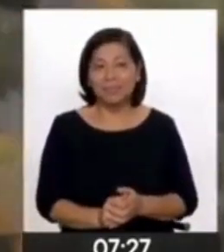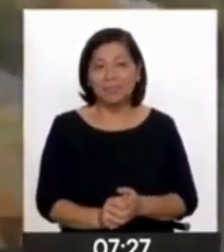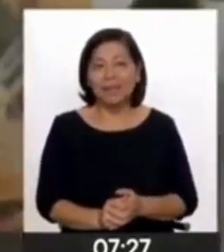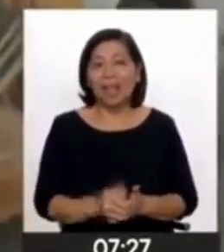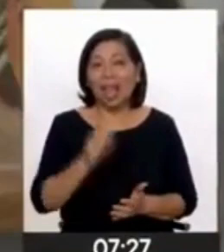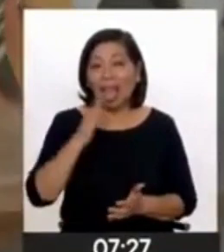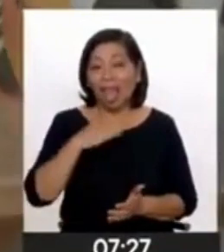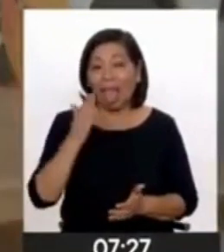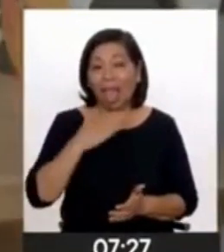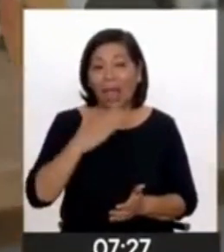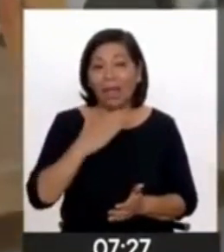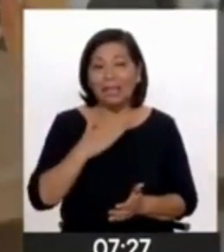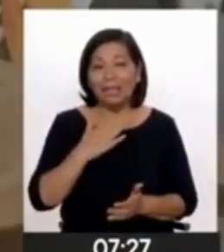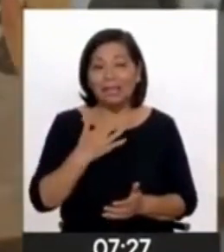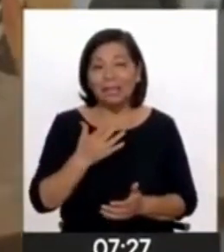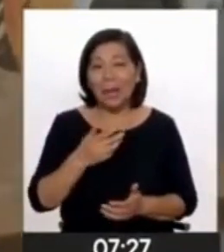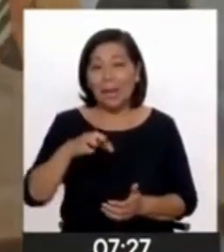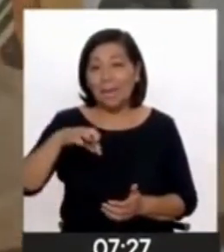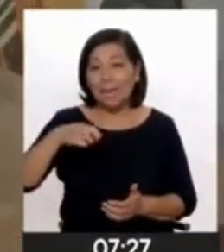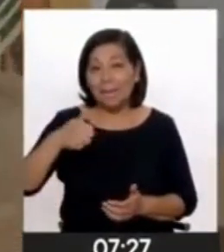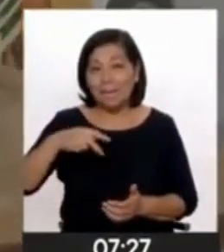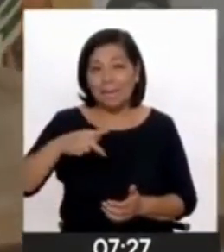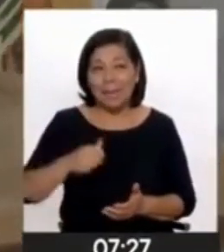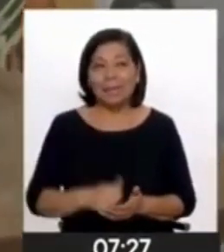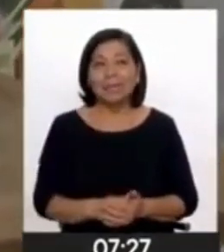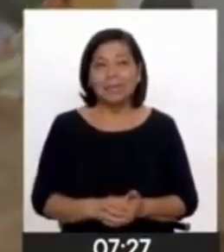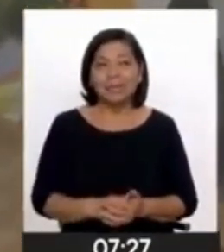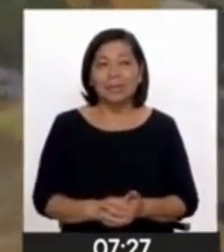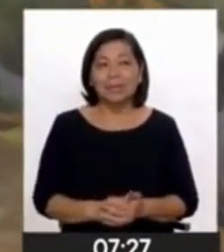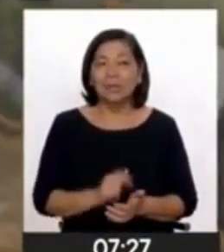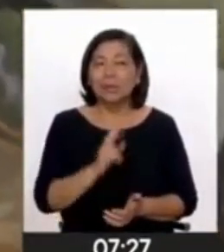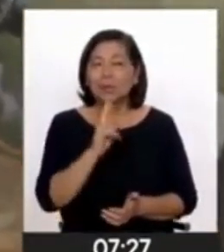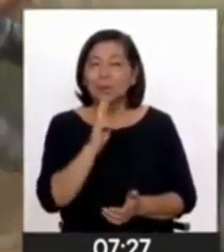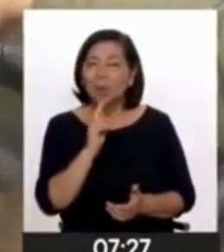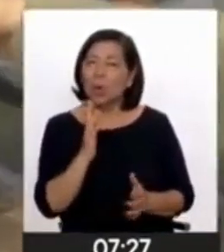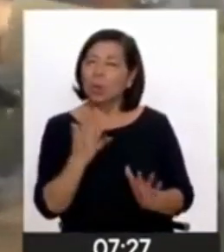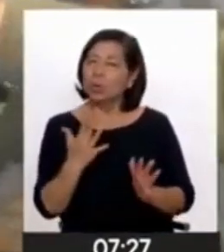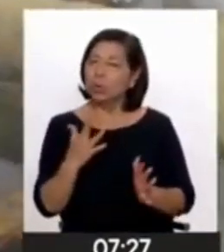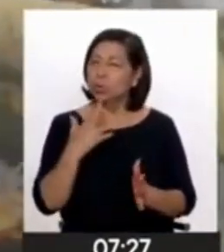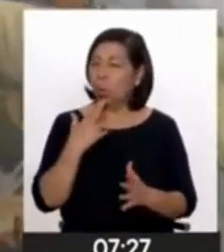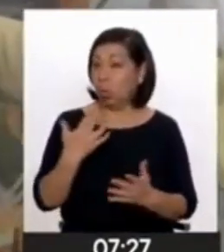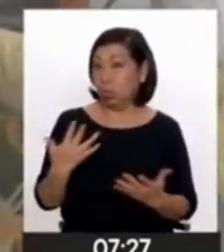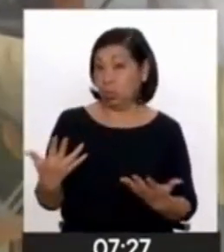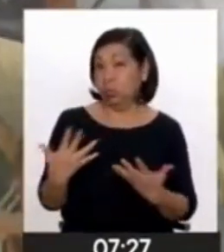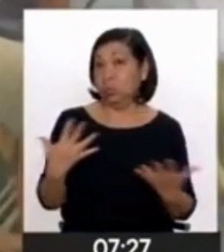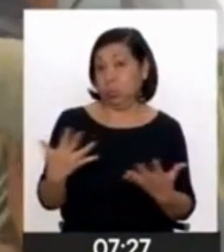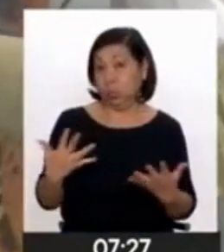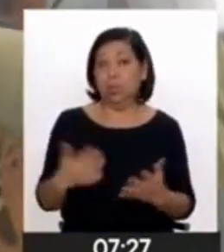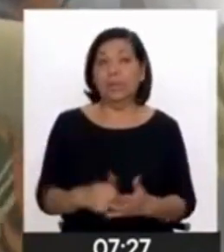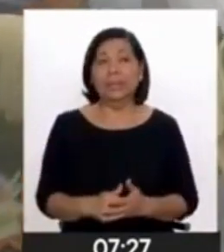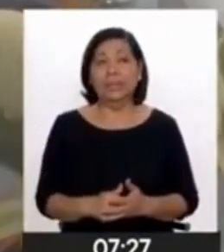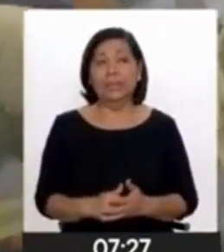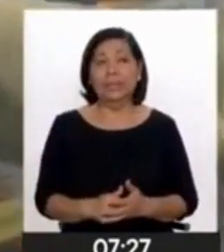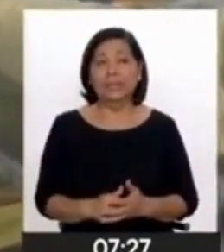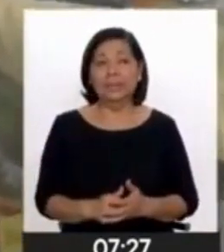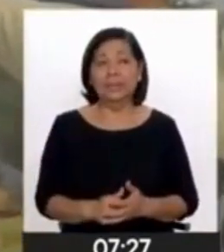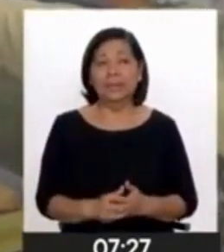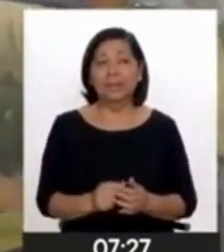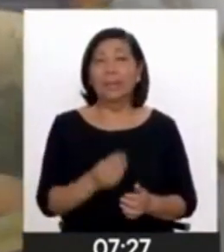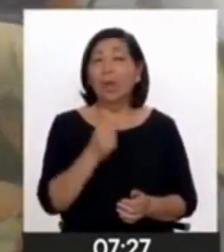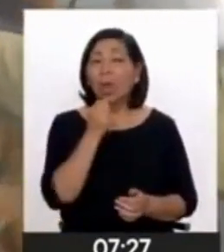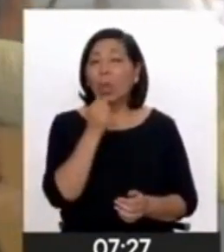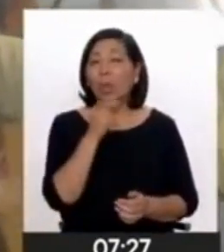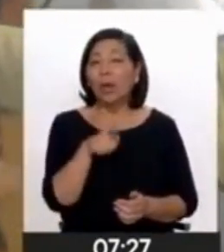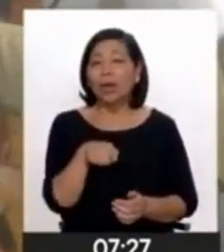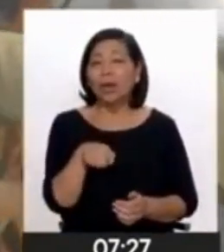jipanca, como pueden ver, es un rojo vivo y con el sabor